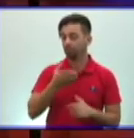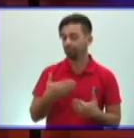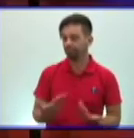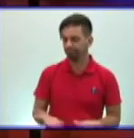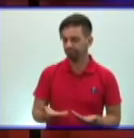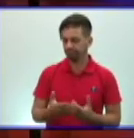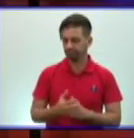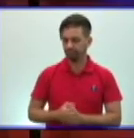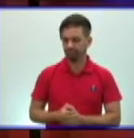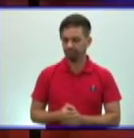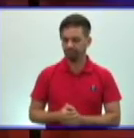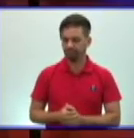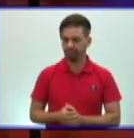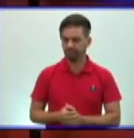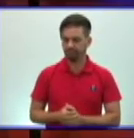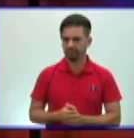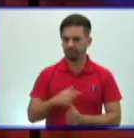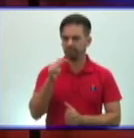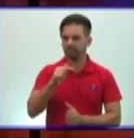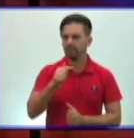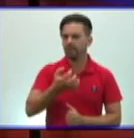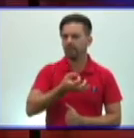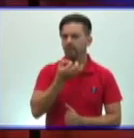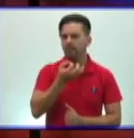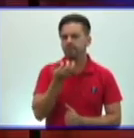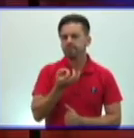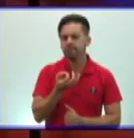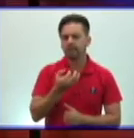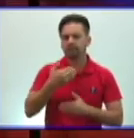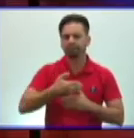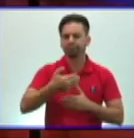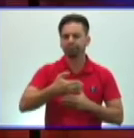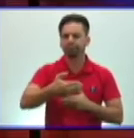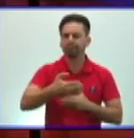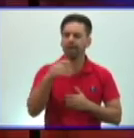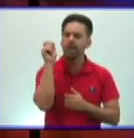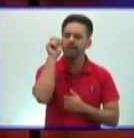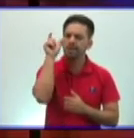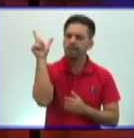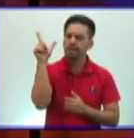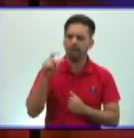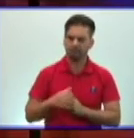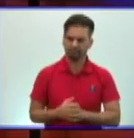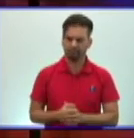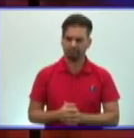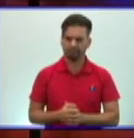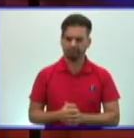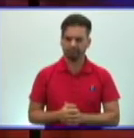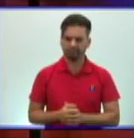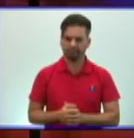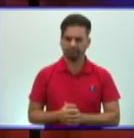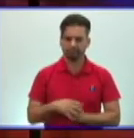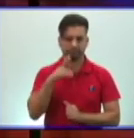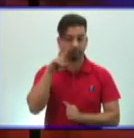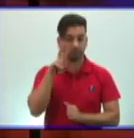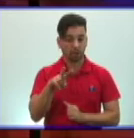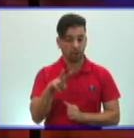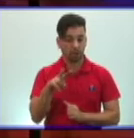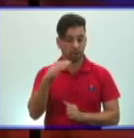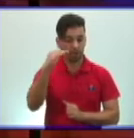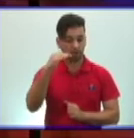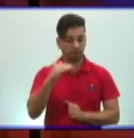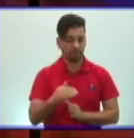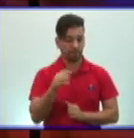y como concepción expresa sistemas de ideas. En segundo lugar, como ustedes pueden observar en la diapo, las